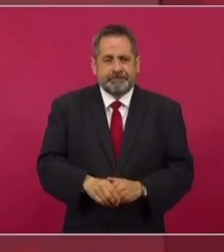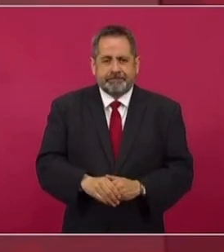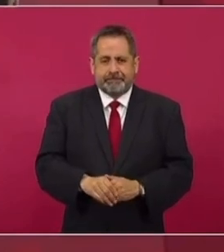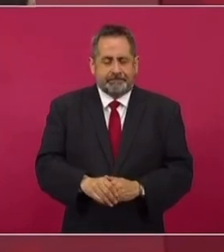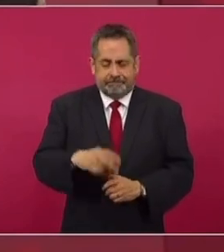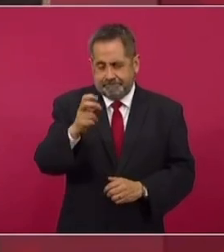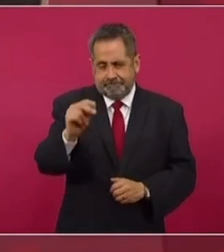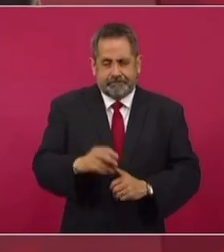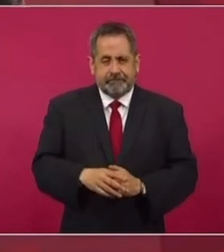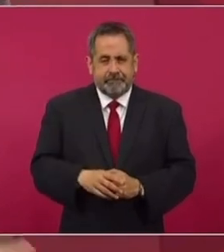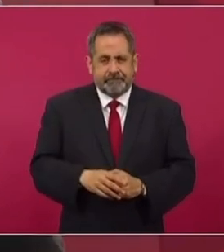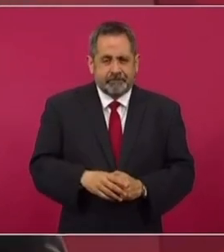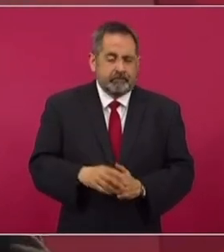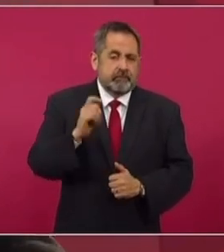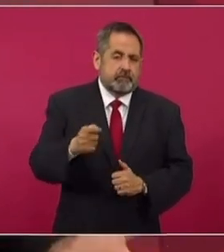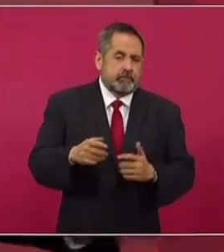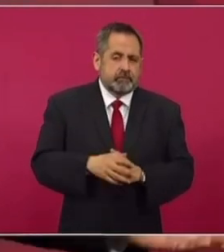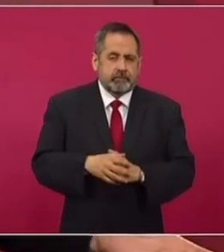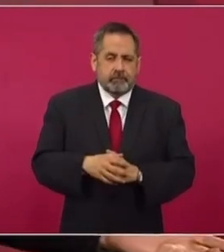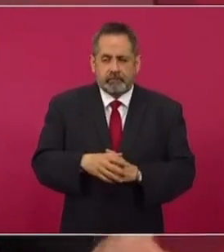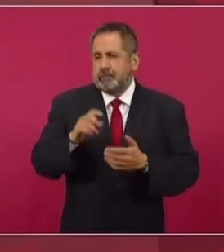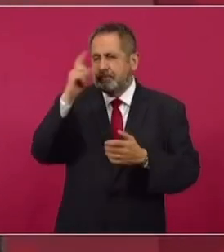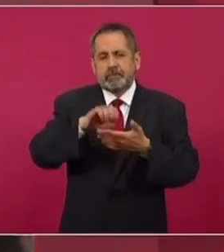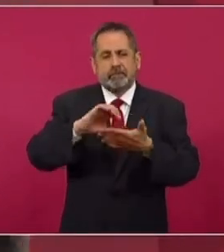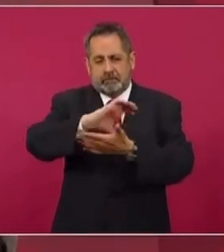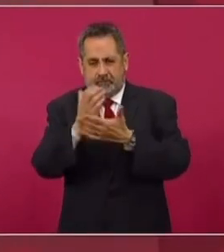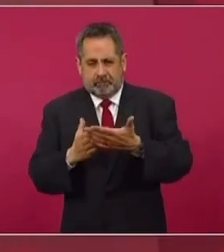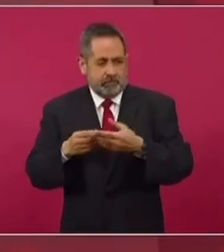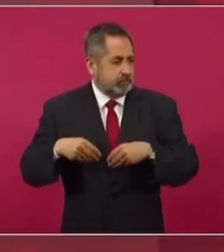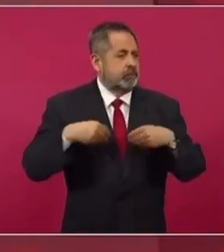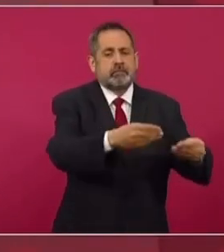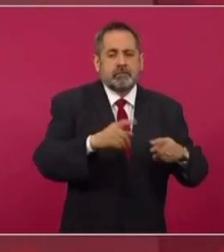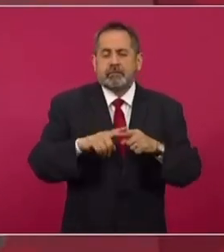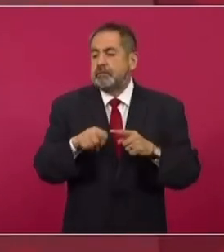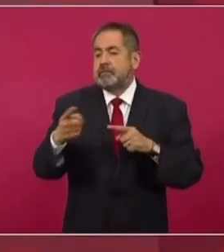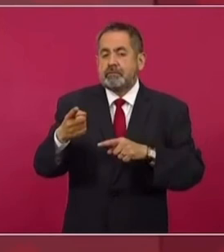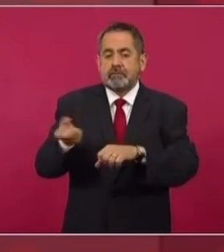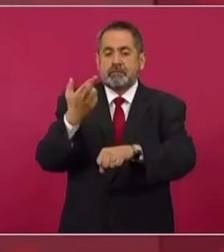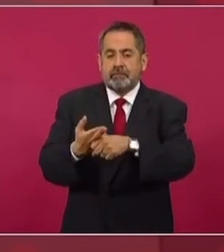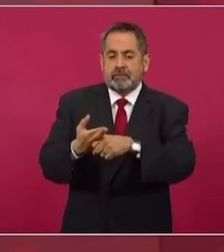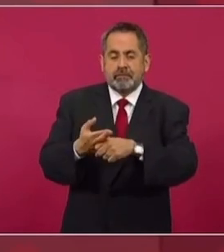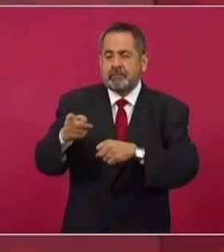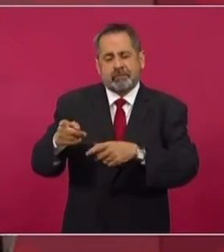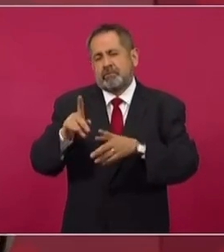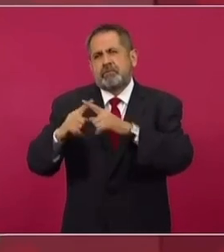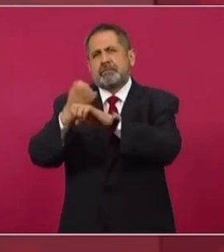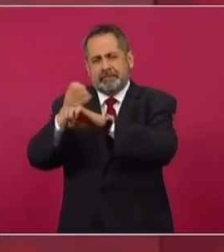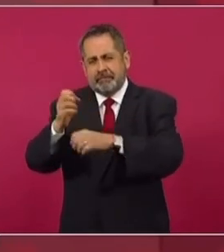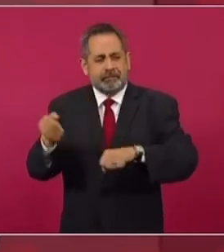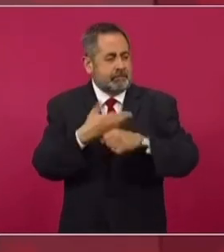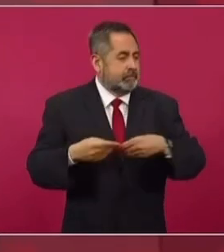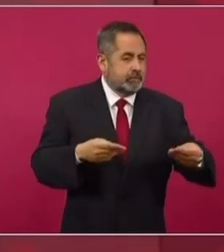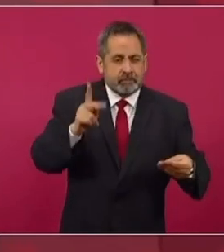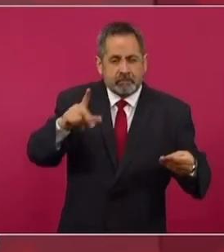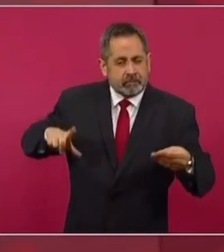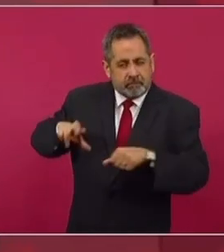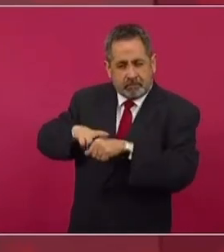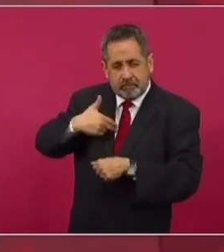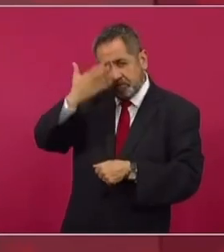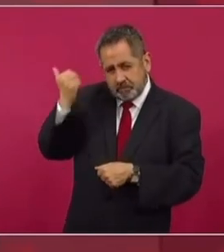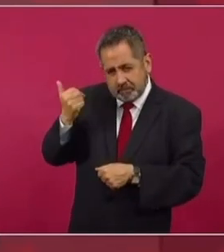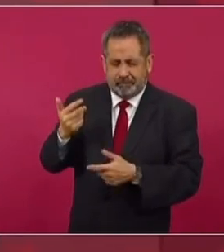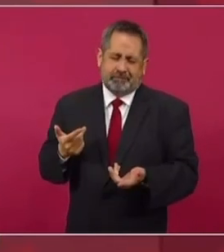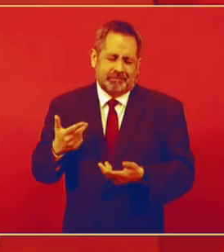¿No es así? Está muy difícil que un contrato de obra lo entregue el secretario de Obras Públicas de un estado sin que el gobernador se